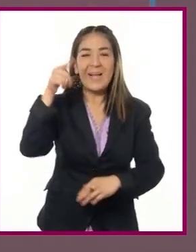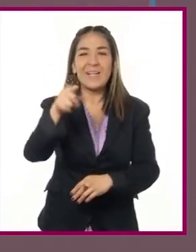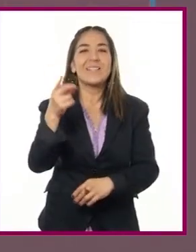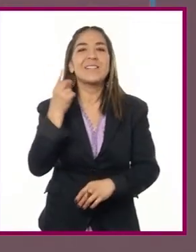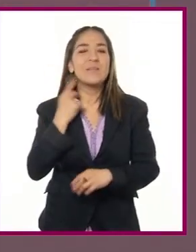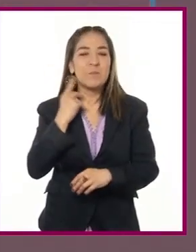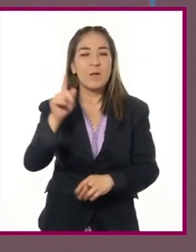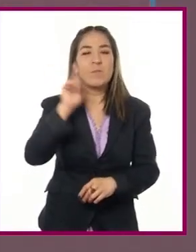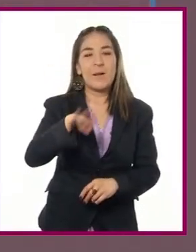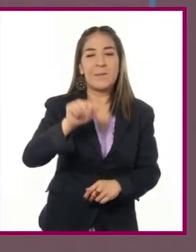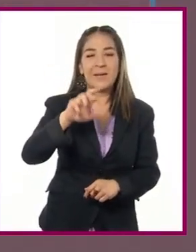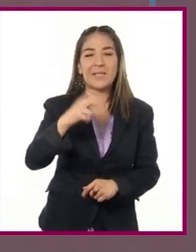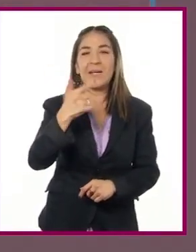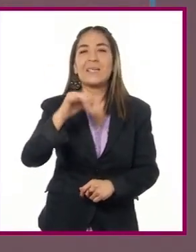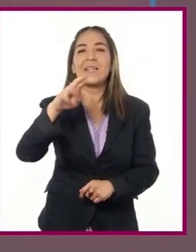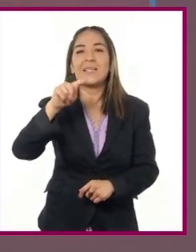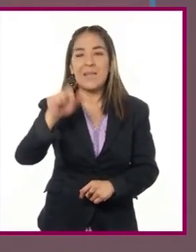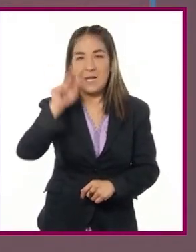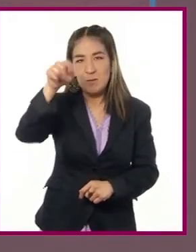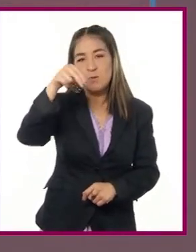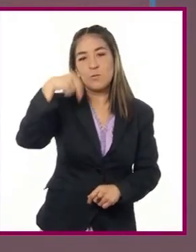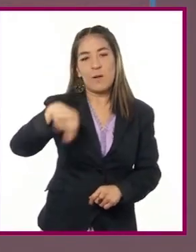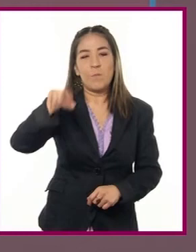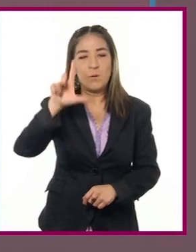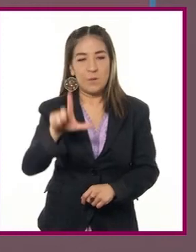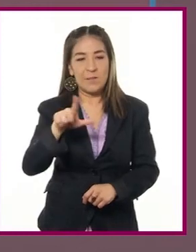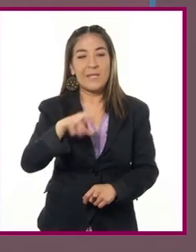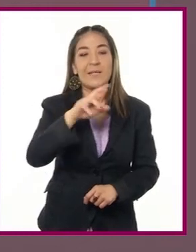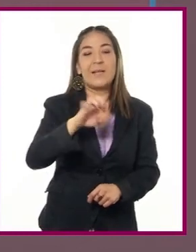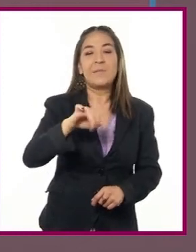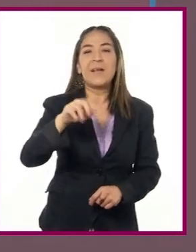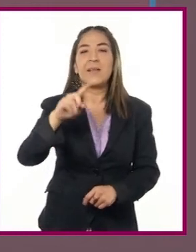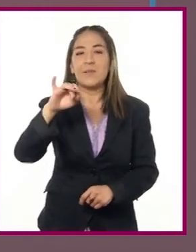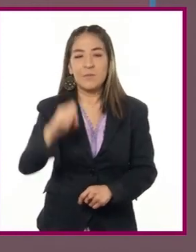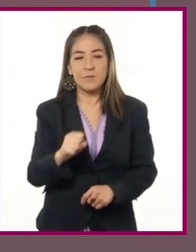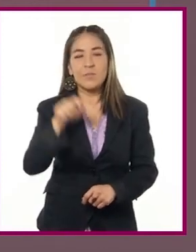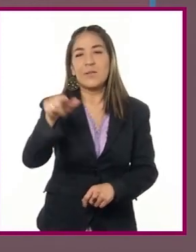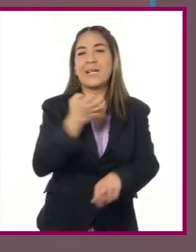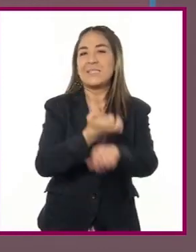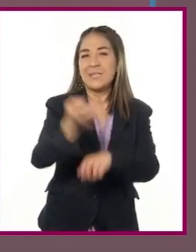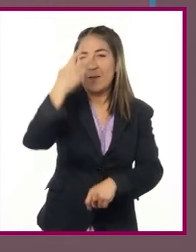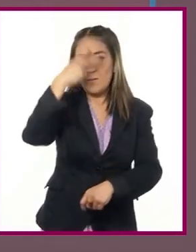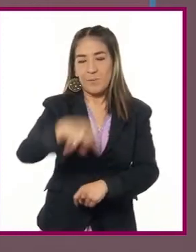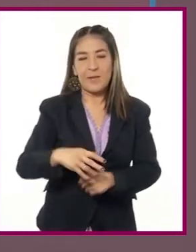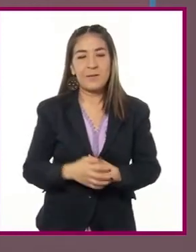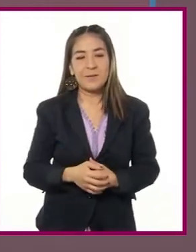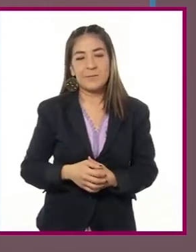García Flores por Nuevo León, Remedios Albertina Iceta por el Estado de México,